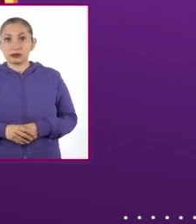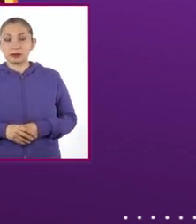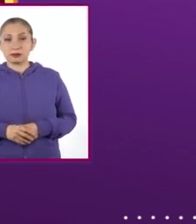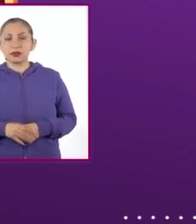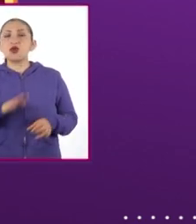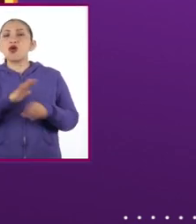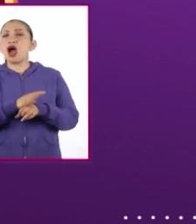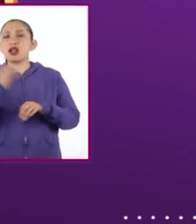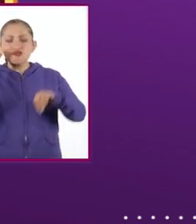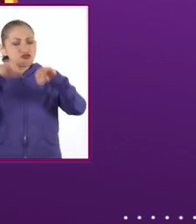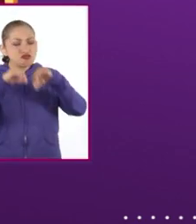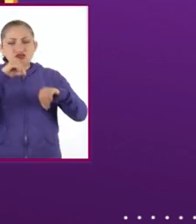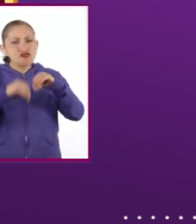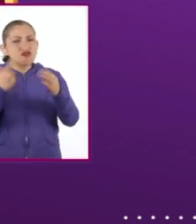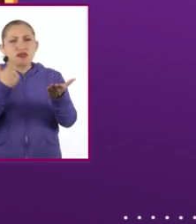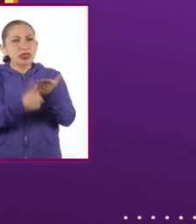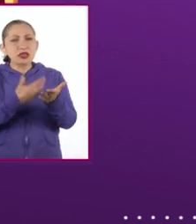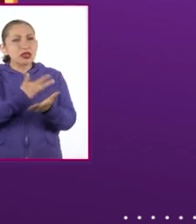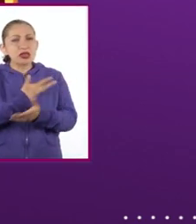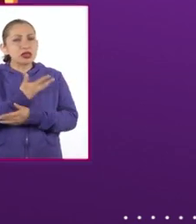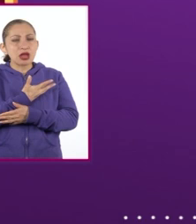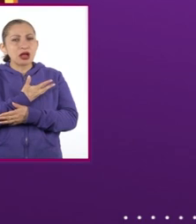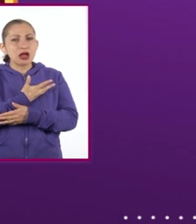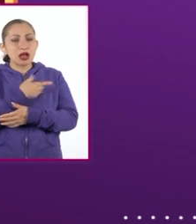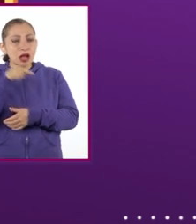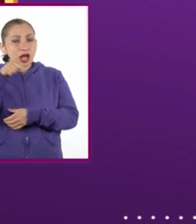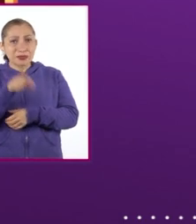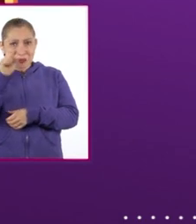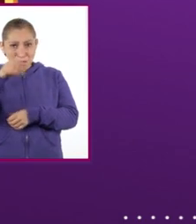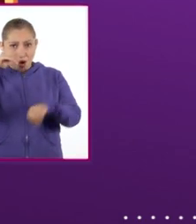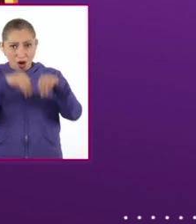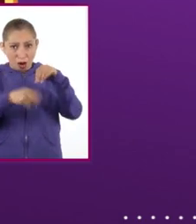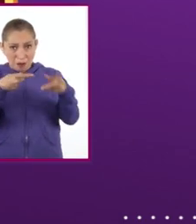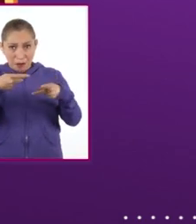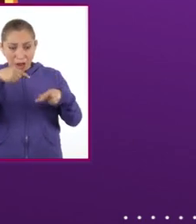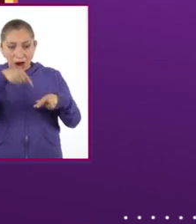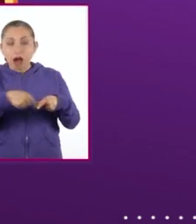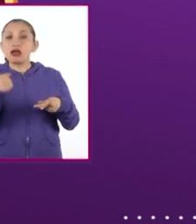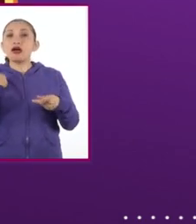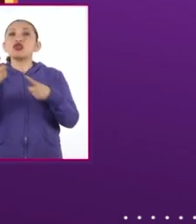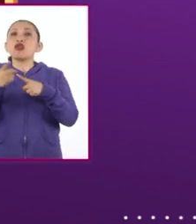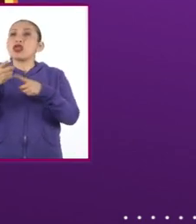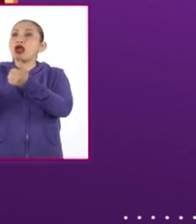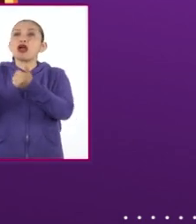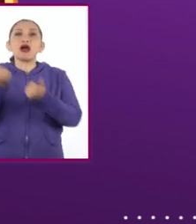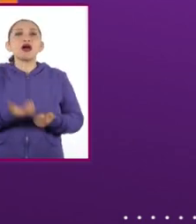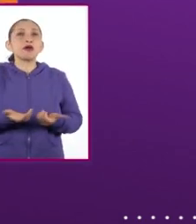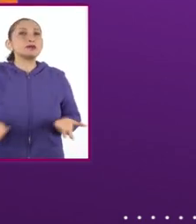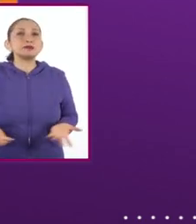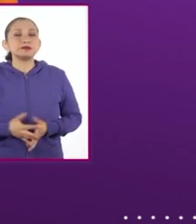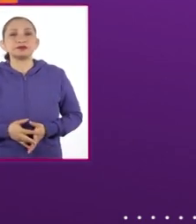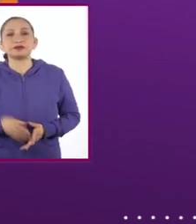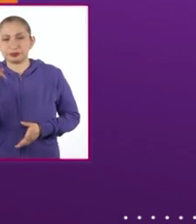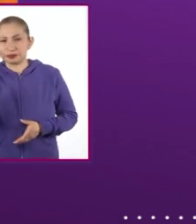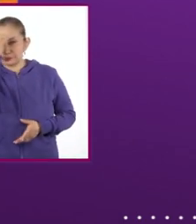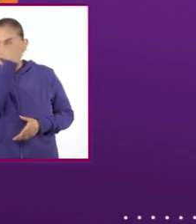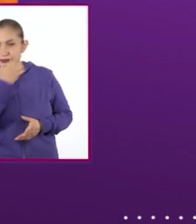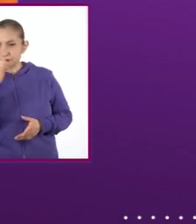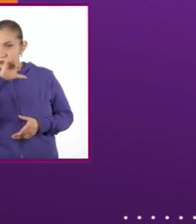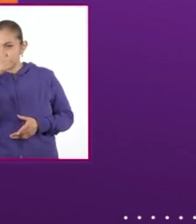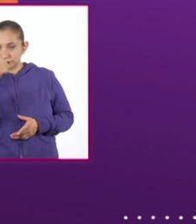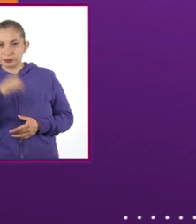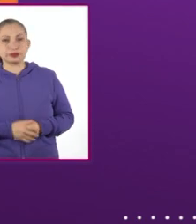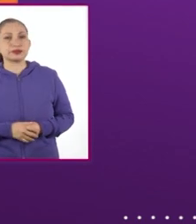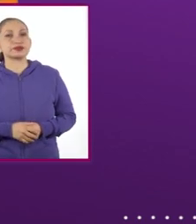¿Qué ingredientes lleva? ¿Cuál es el origen de esos ingredientes? Analicemos una imagen